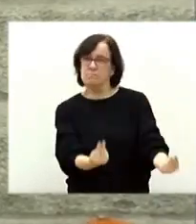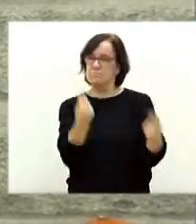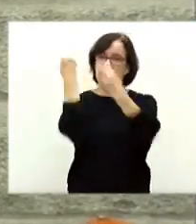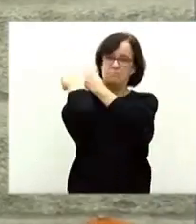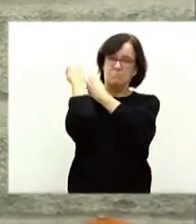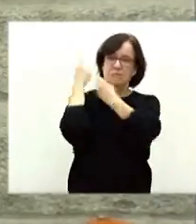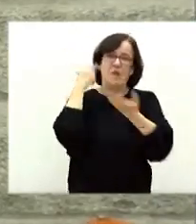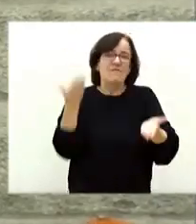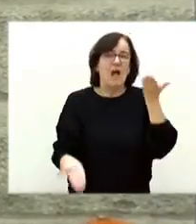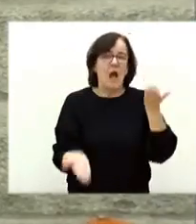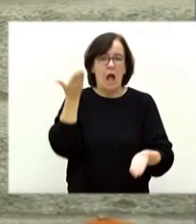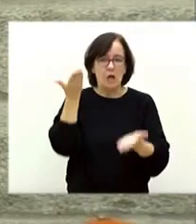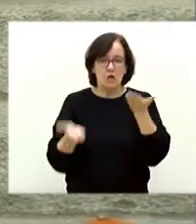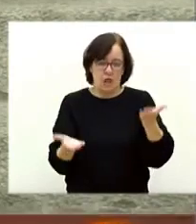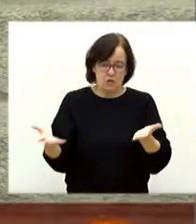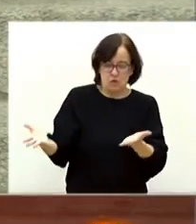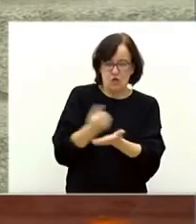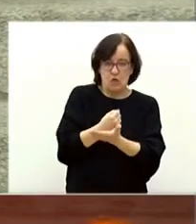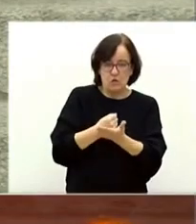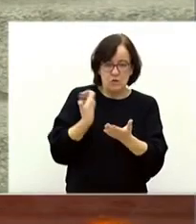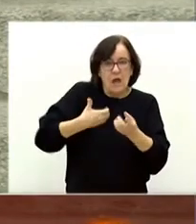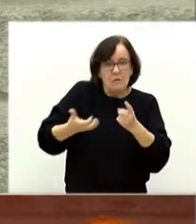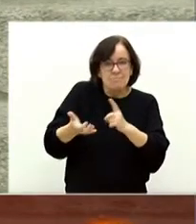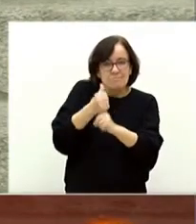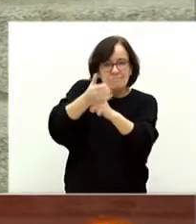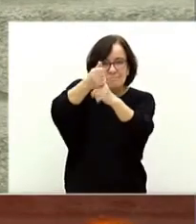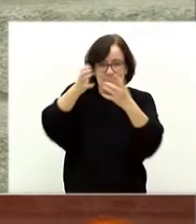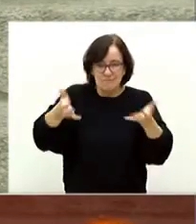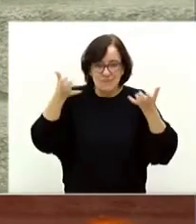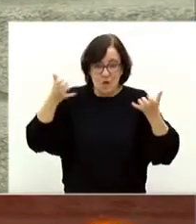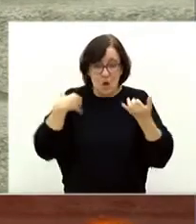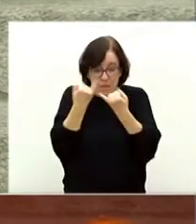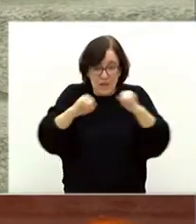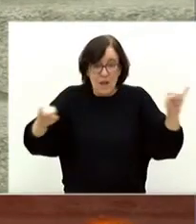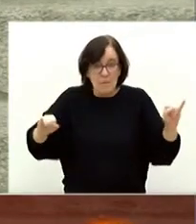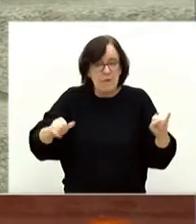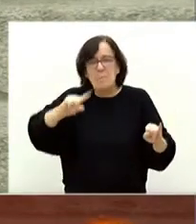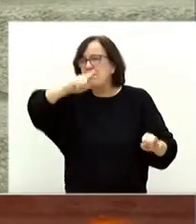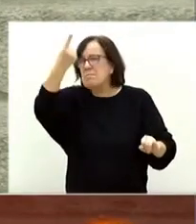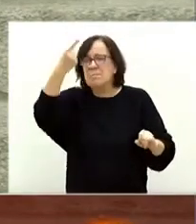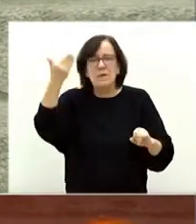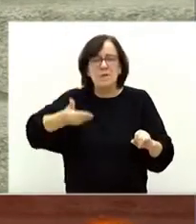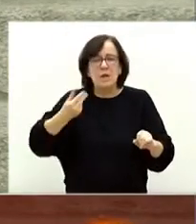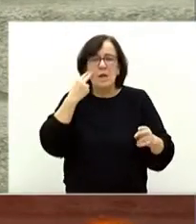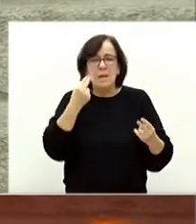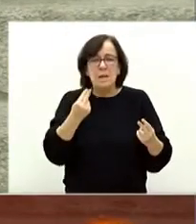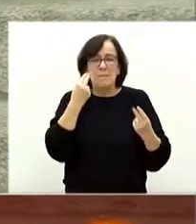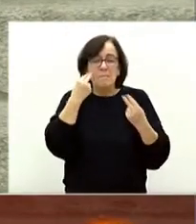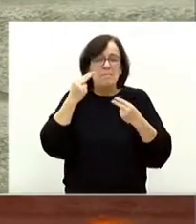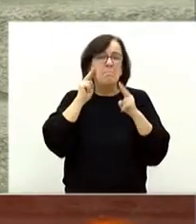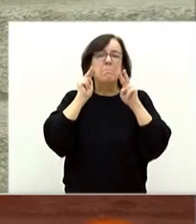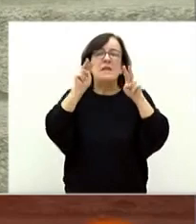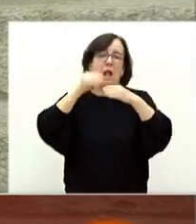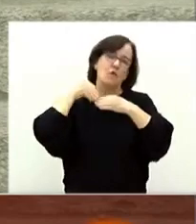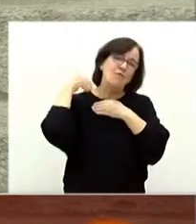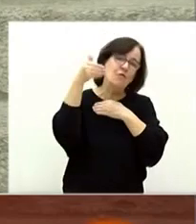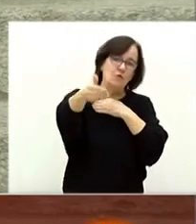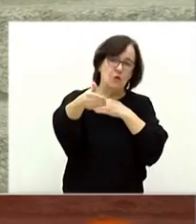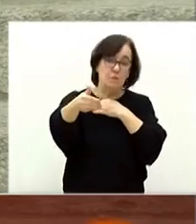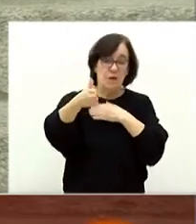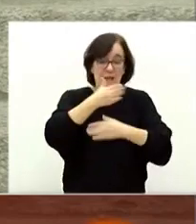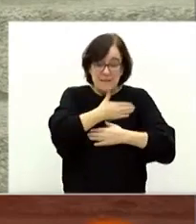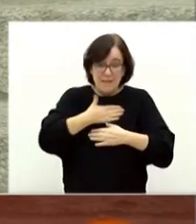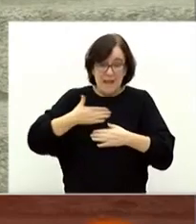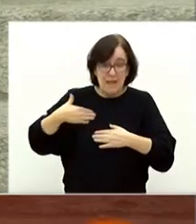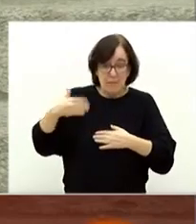y valorando todo lo conseguido, pero lo celebramos, sobre todo, mirando al futuro, el que